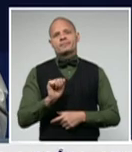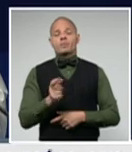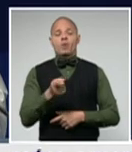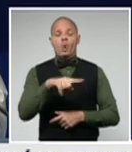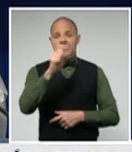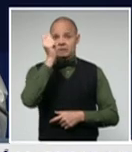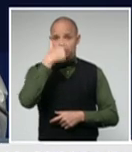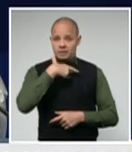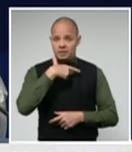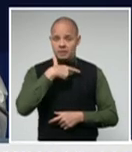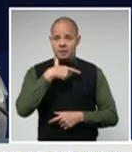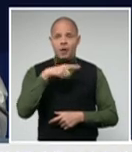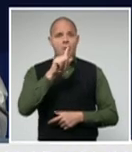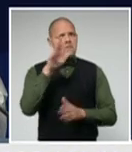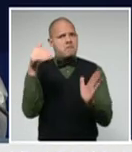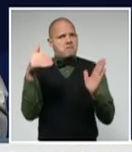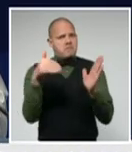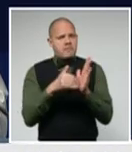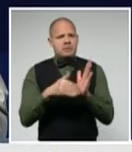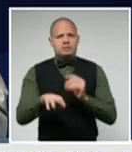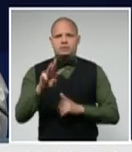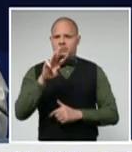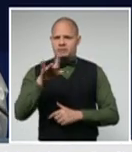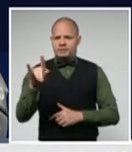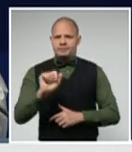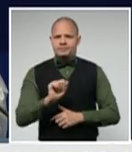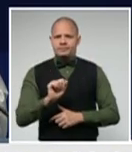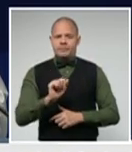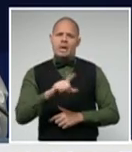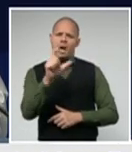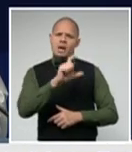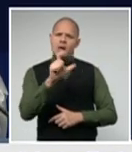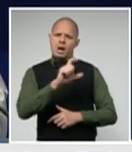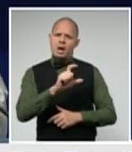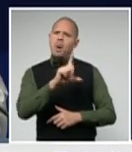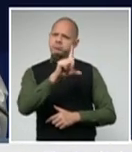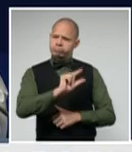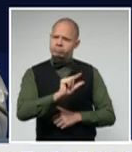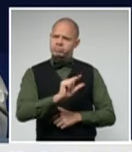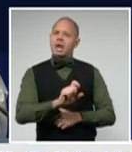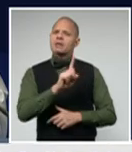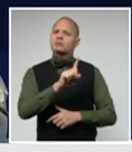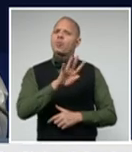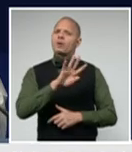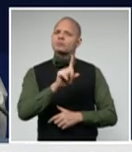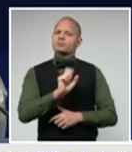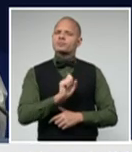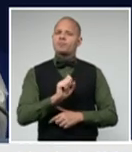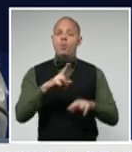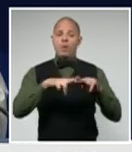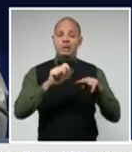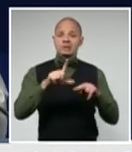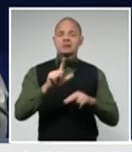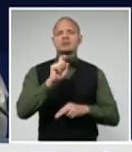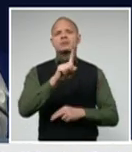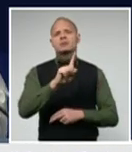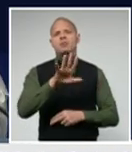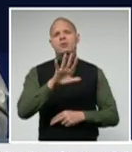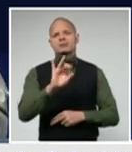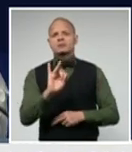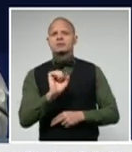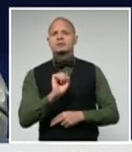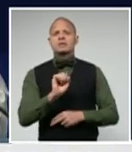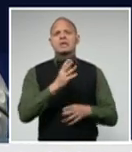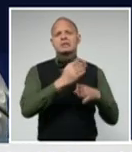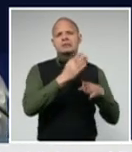de Ávila 1.039, Camagüey 141, Holguín 157, Santiago de